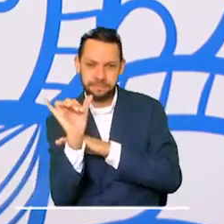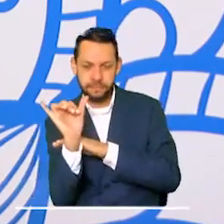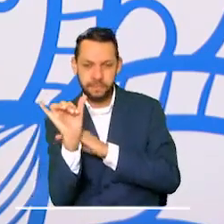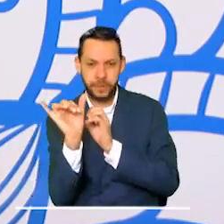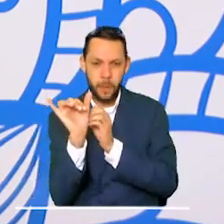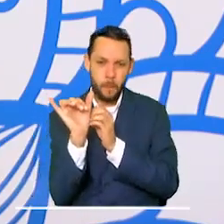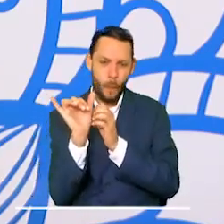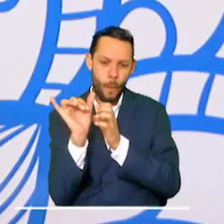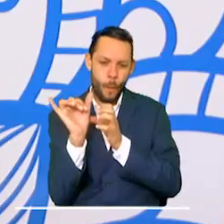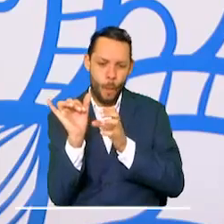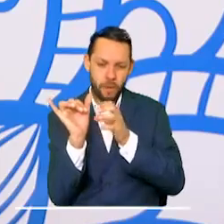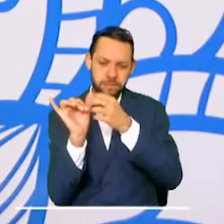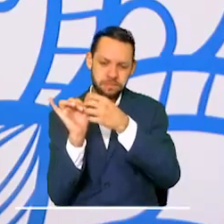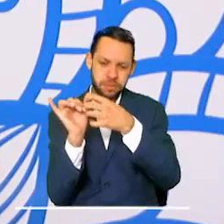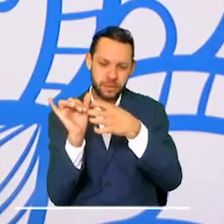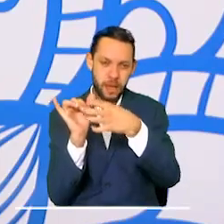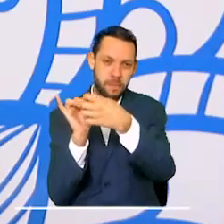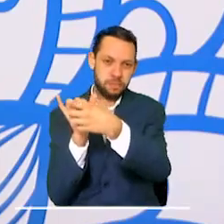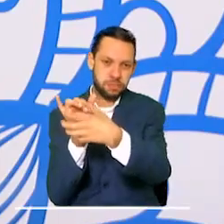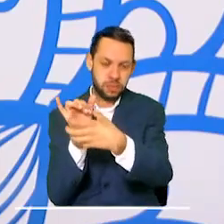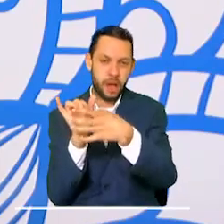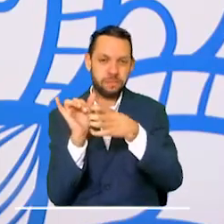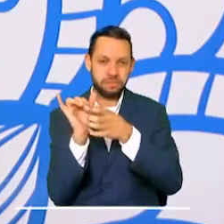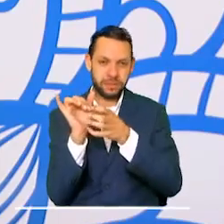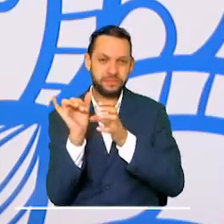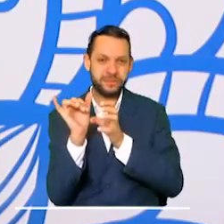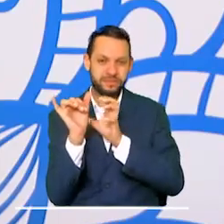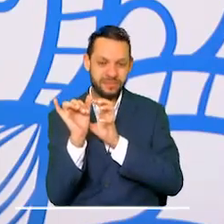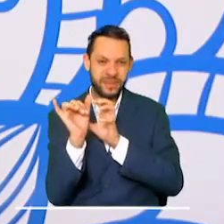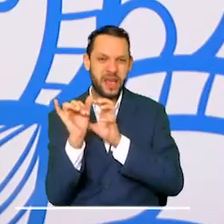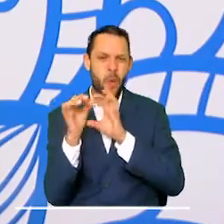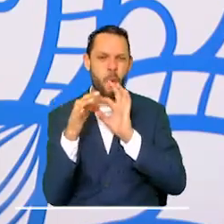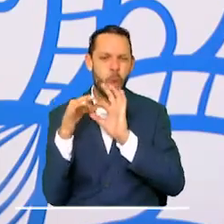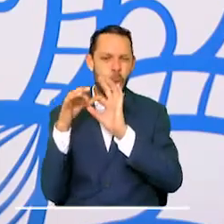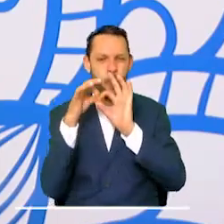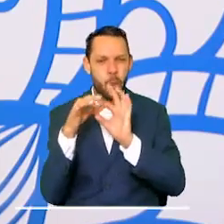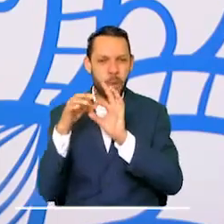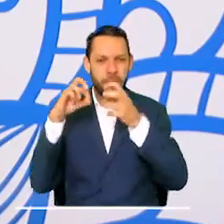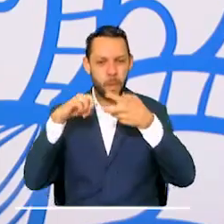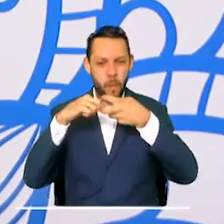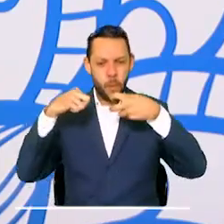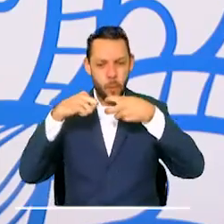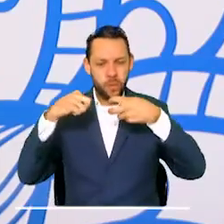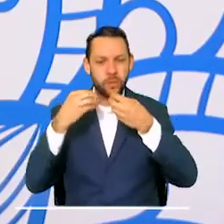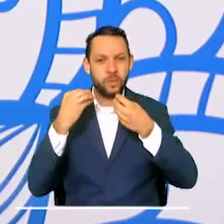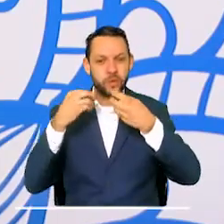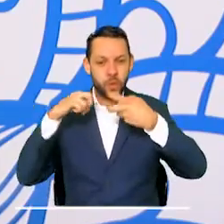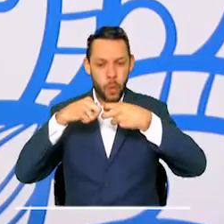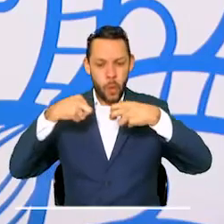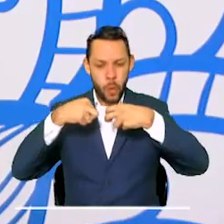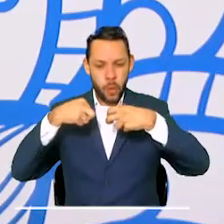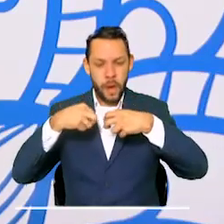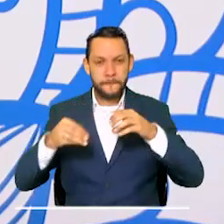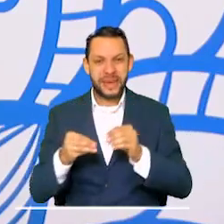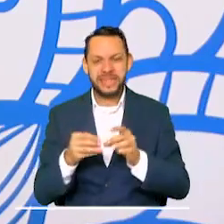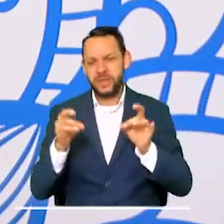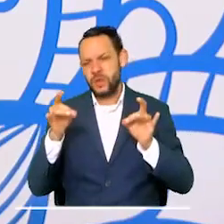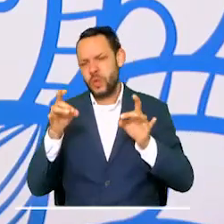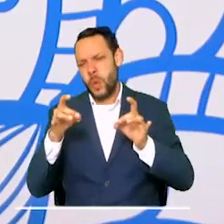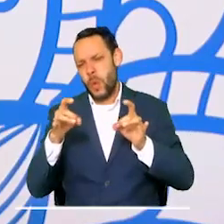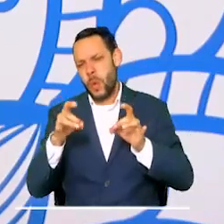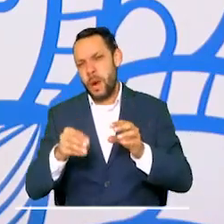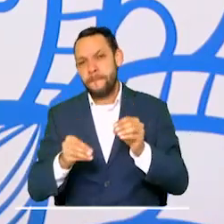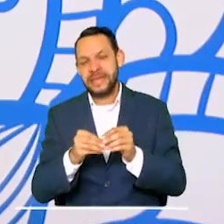fuera y empieza a pegar las trompas, los ovarios. Eso genera una cantidad de síntomas, infertilidad, dolores pélvicos,